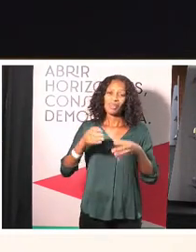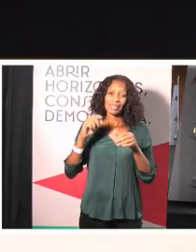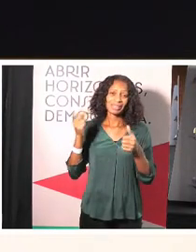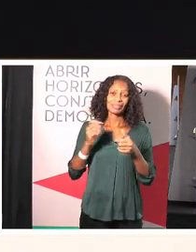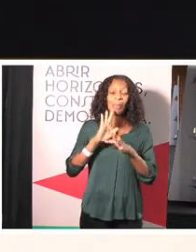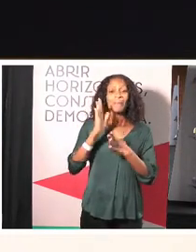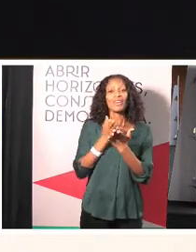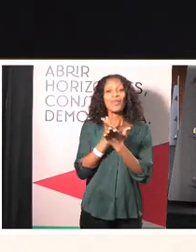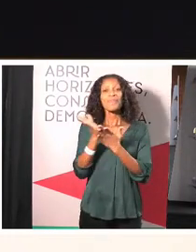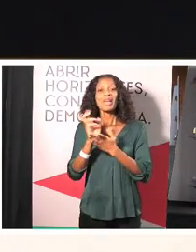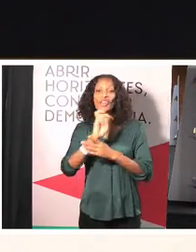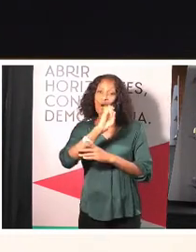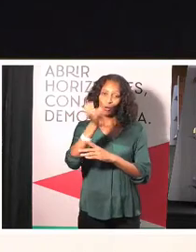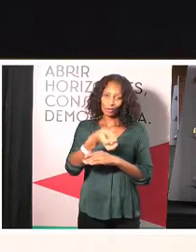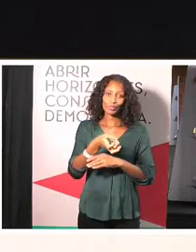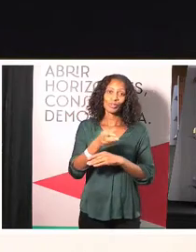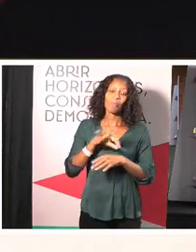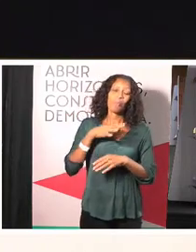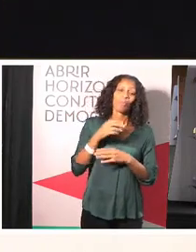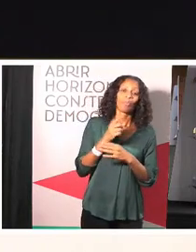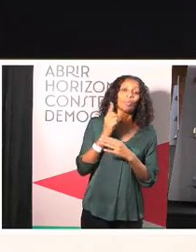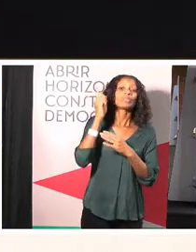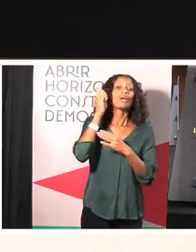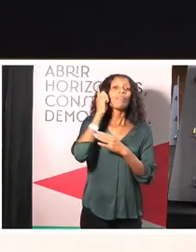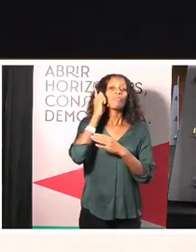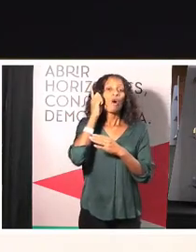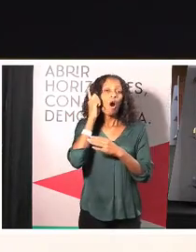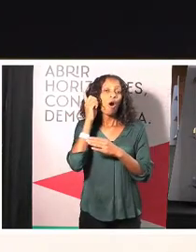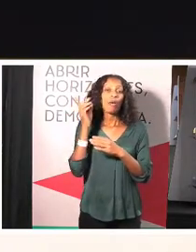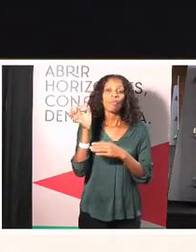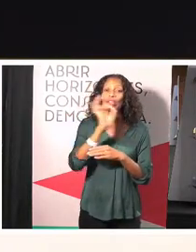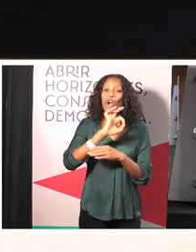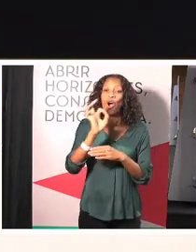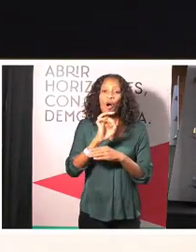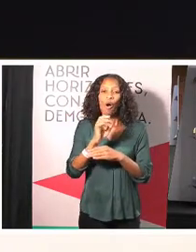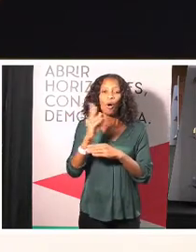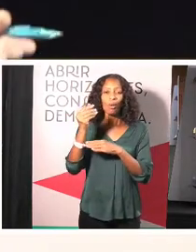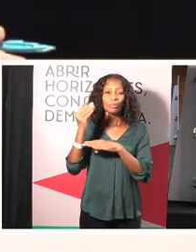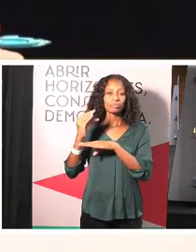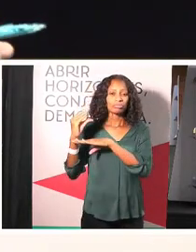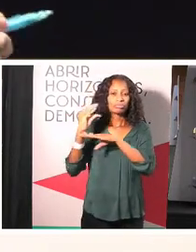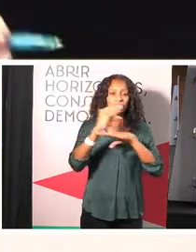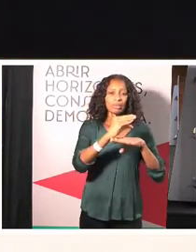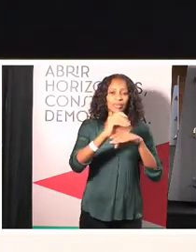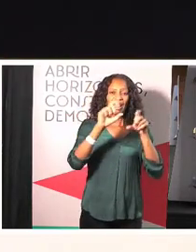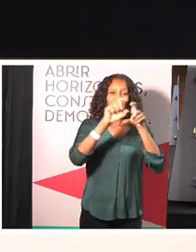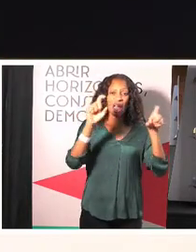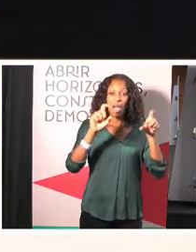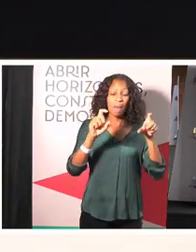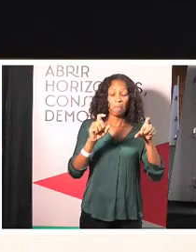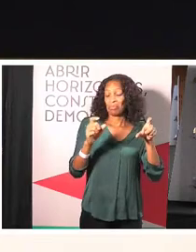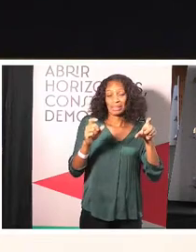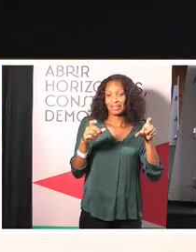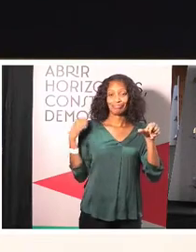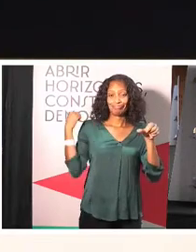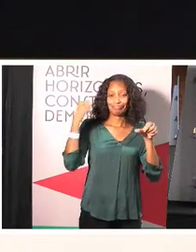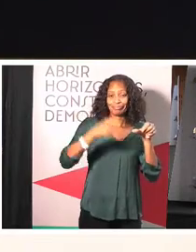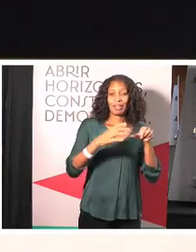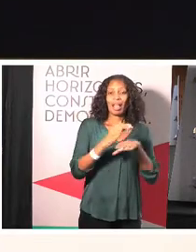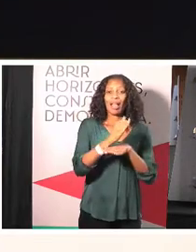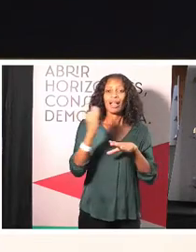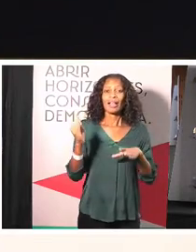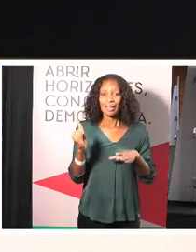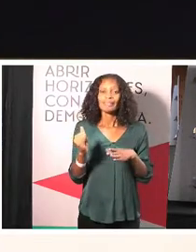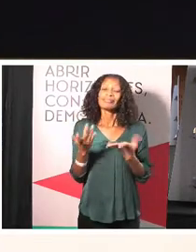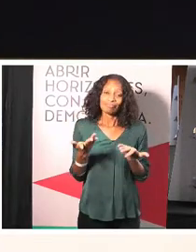medios, sea por el móvil o sea pues a través de inversiones selectivas en empresas de siempre, que extraen excedente en base a pues a